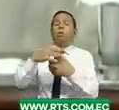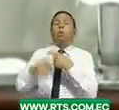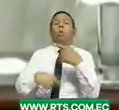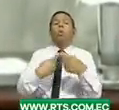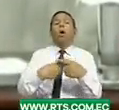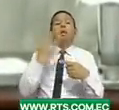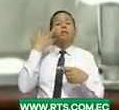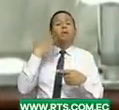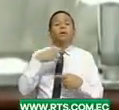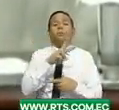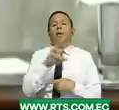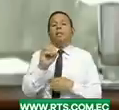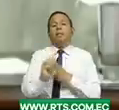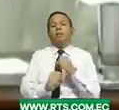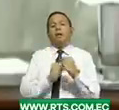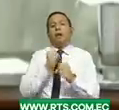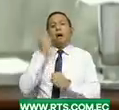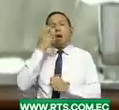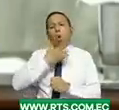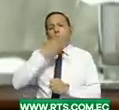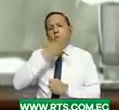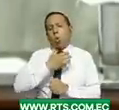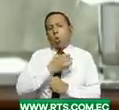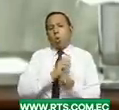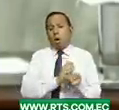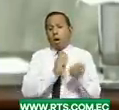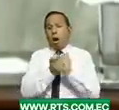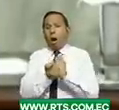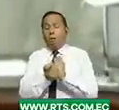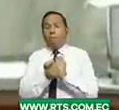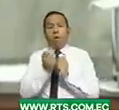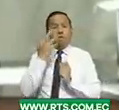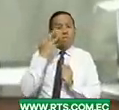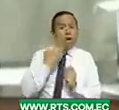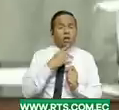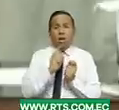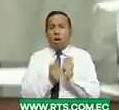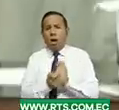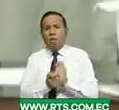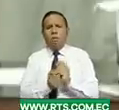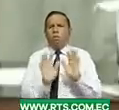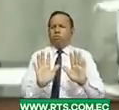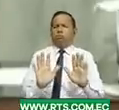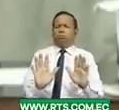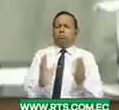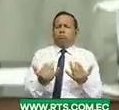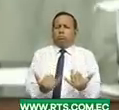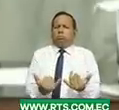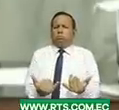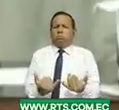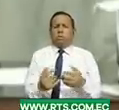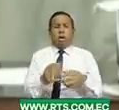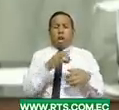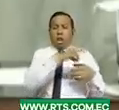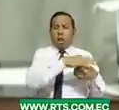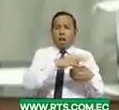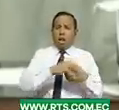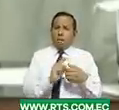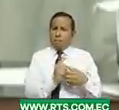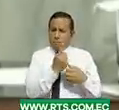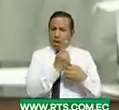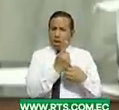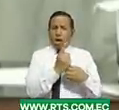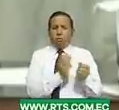se cambiará. Las fechas que se reformarán, las elecciones primarias se amplían hasta el